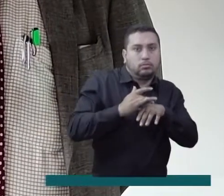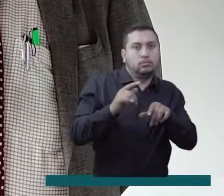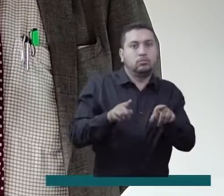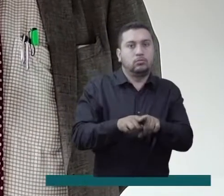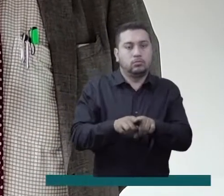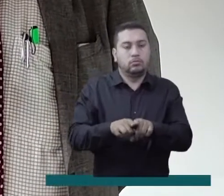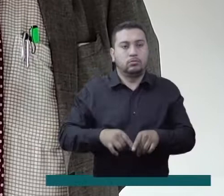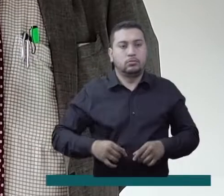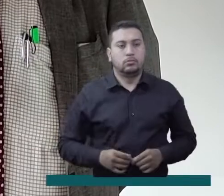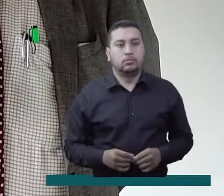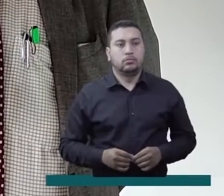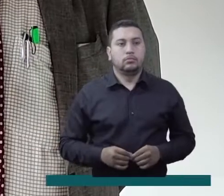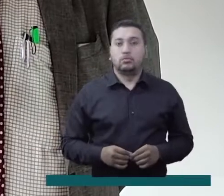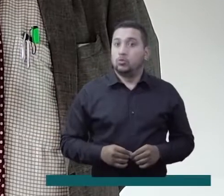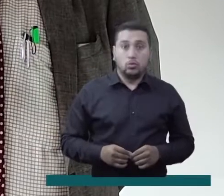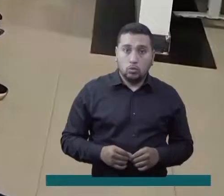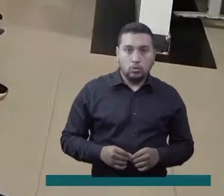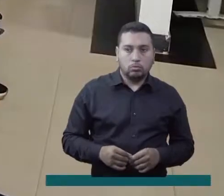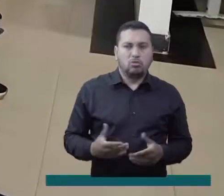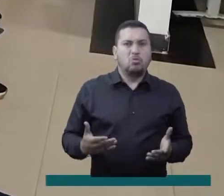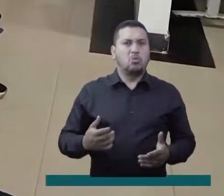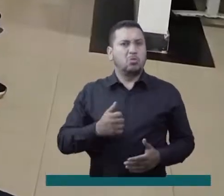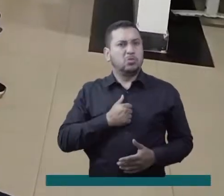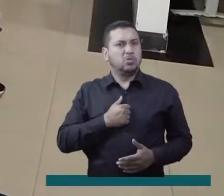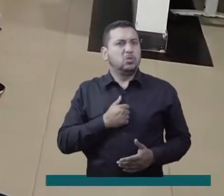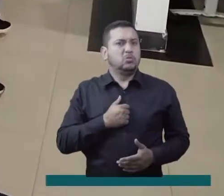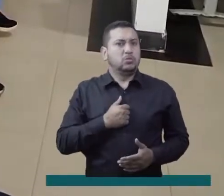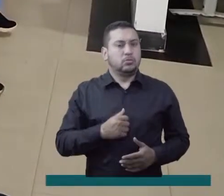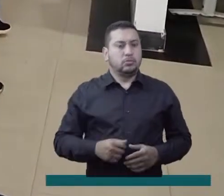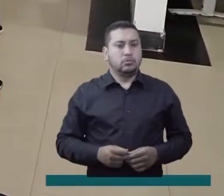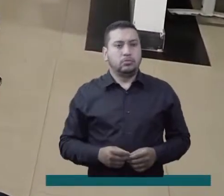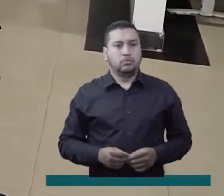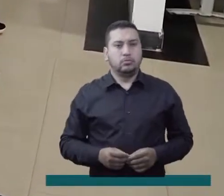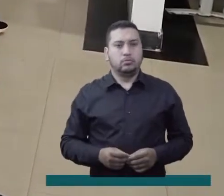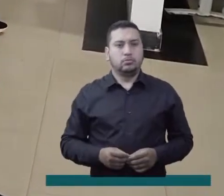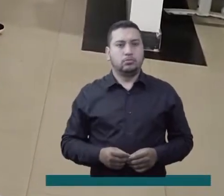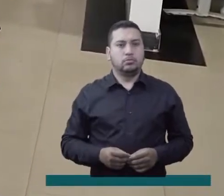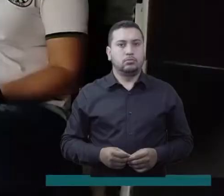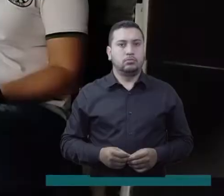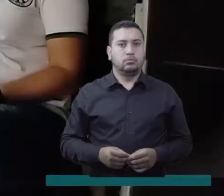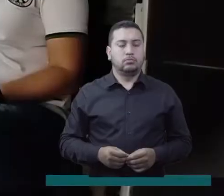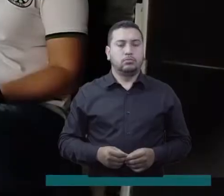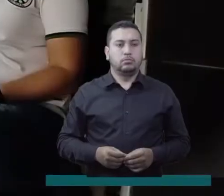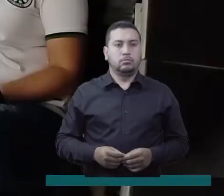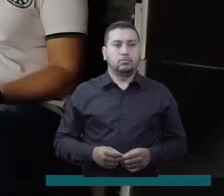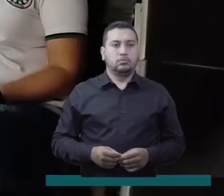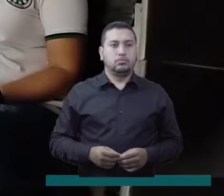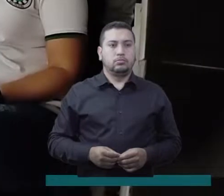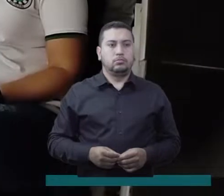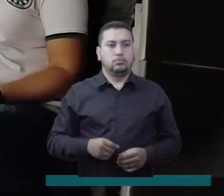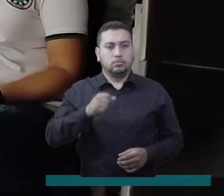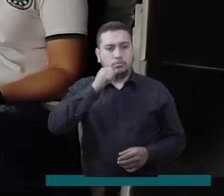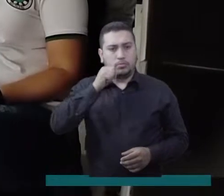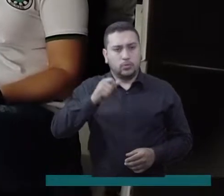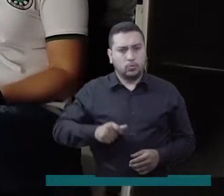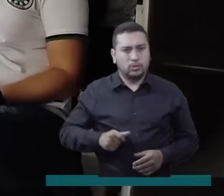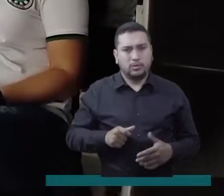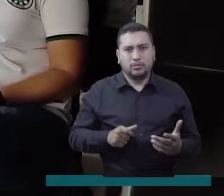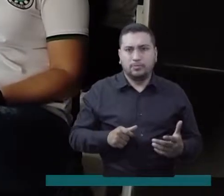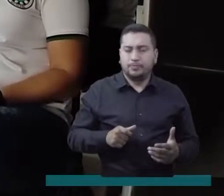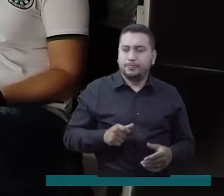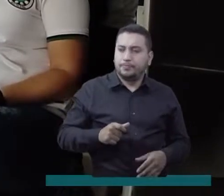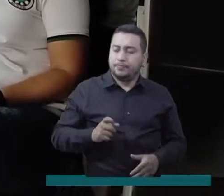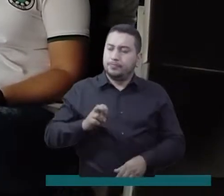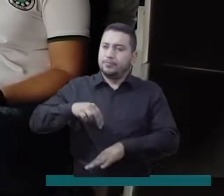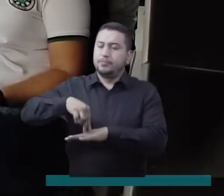quien lo motive, porque, y sobre todo, porque si uno no se motiva, ¿quién lo va a motivar? Desde la mañana exponiendo problemas,